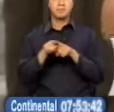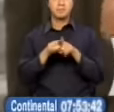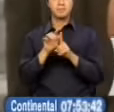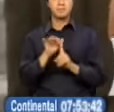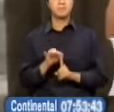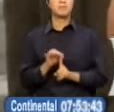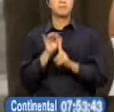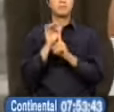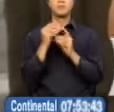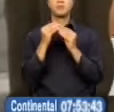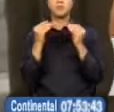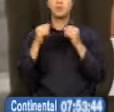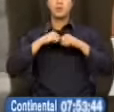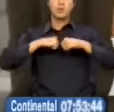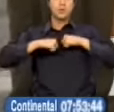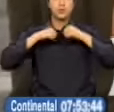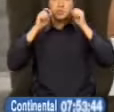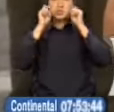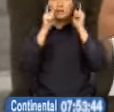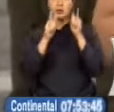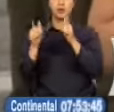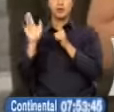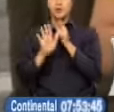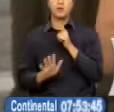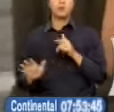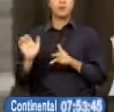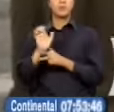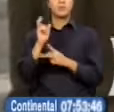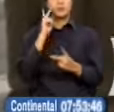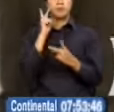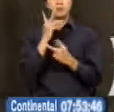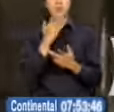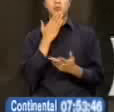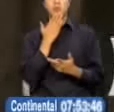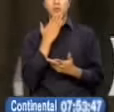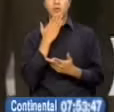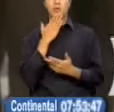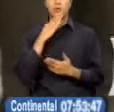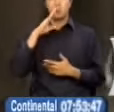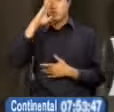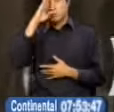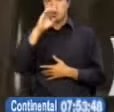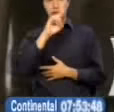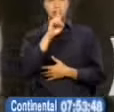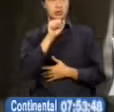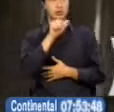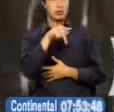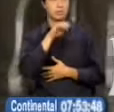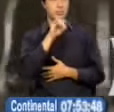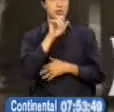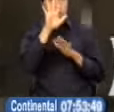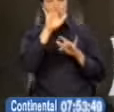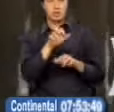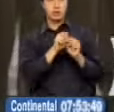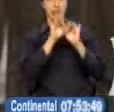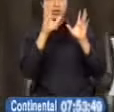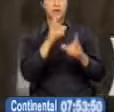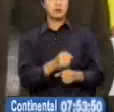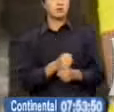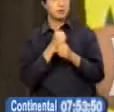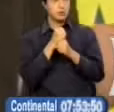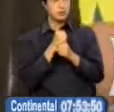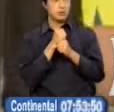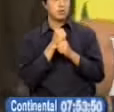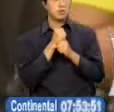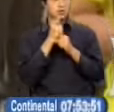hay un gran operativo de seguridad que se lleva a cabo y por estamos con la compañía se conoce el juego zapata quien agradezco por cierto el secretario general de seguridad y